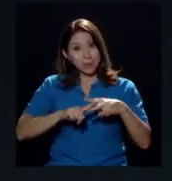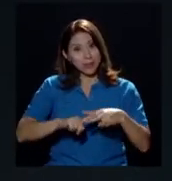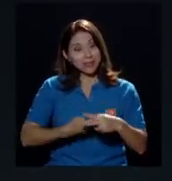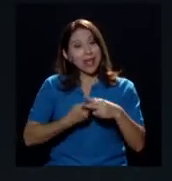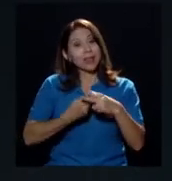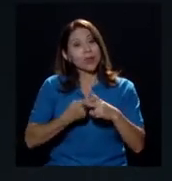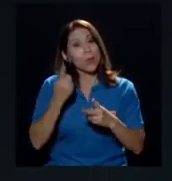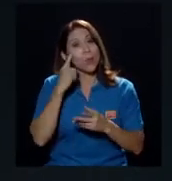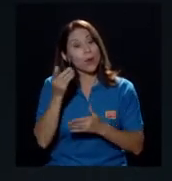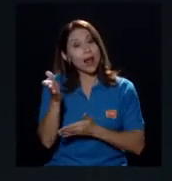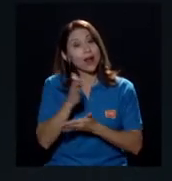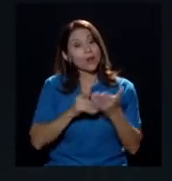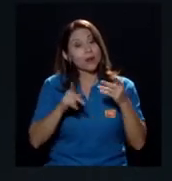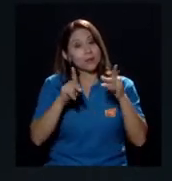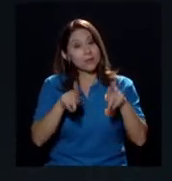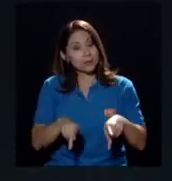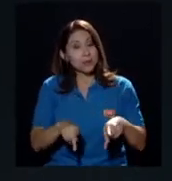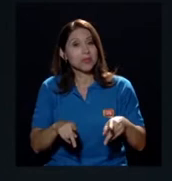algún mínimo